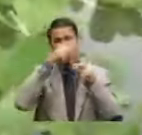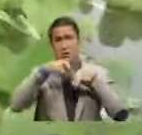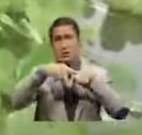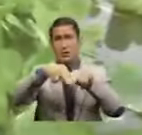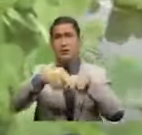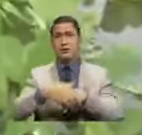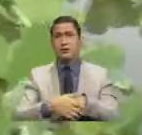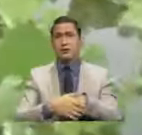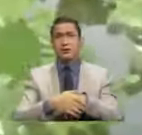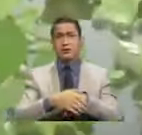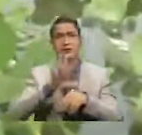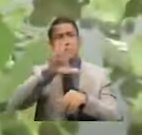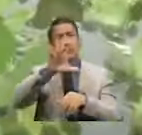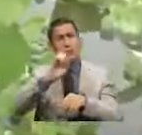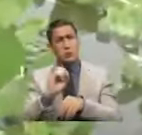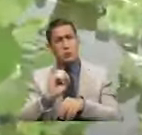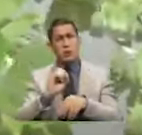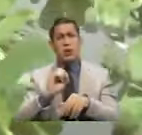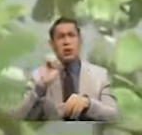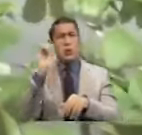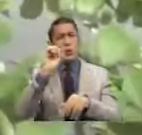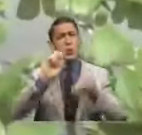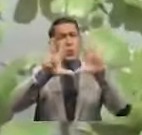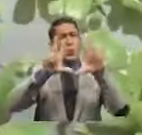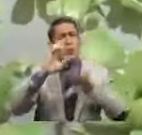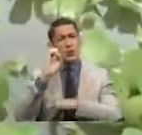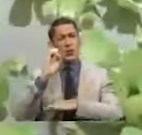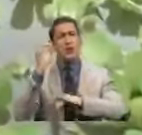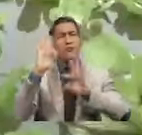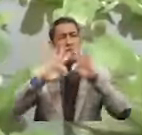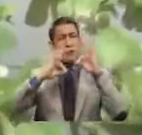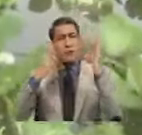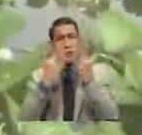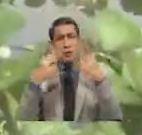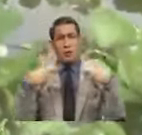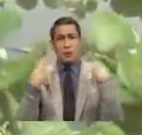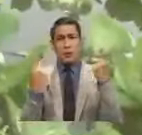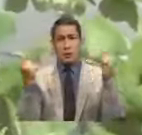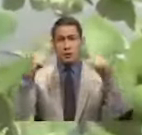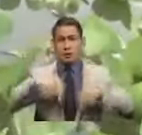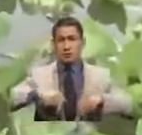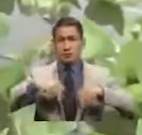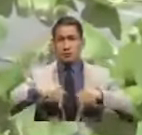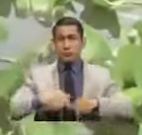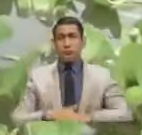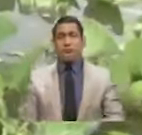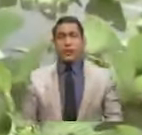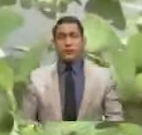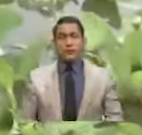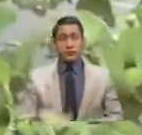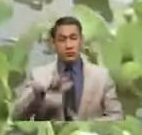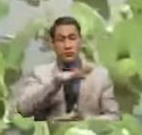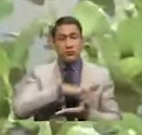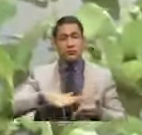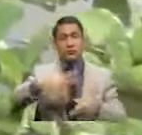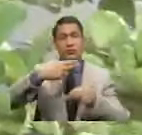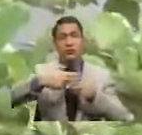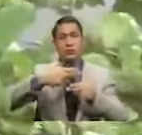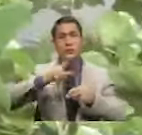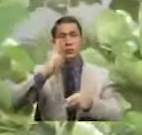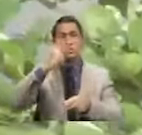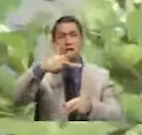Estamos de 50, 80 familias, creo que vivimos en este sector aquí, todo este sector. Desde aquí, La Chala, todo hasta el